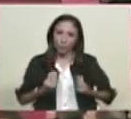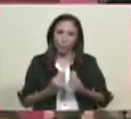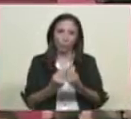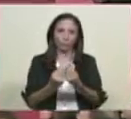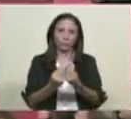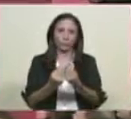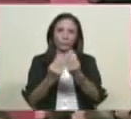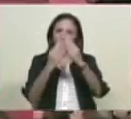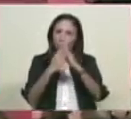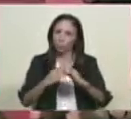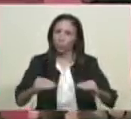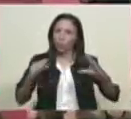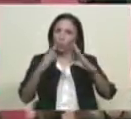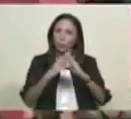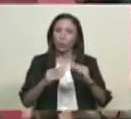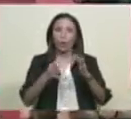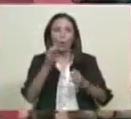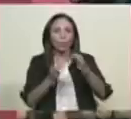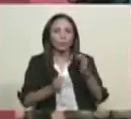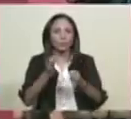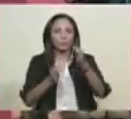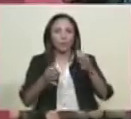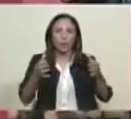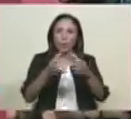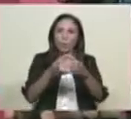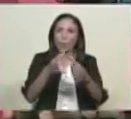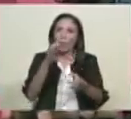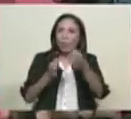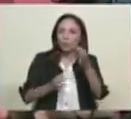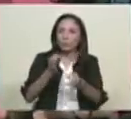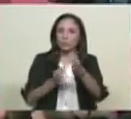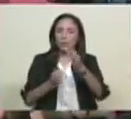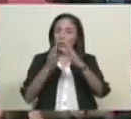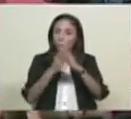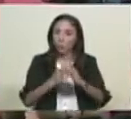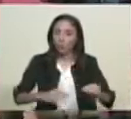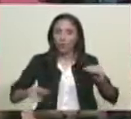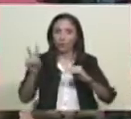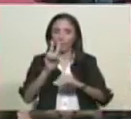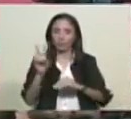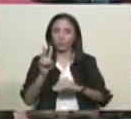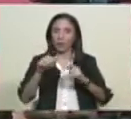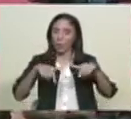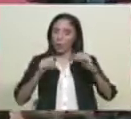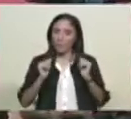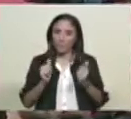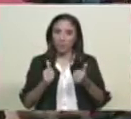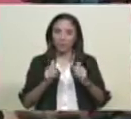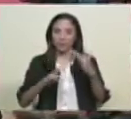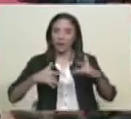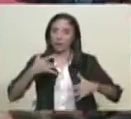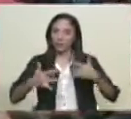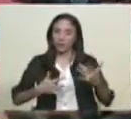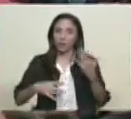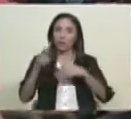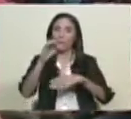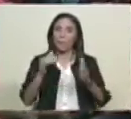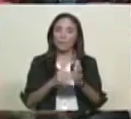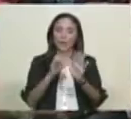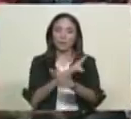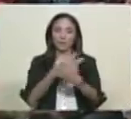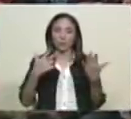a todo el poder judicial que a lo largo y ancho del país inicia su año judicial 2018